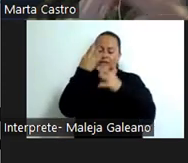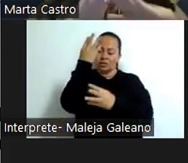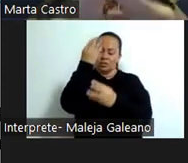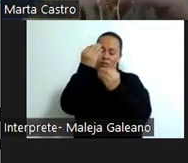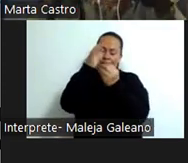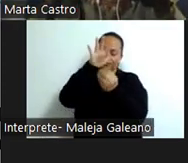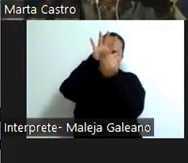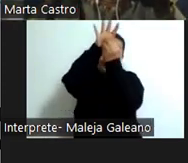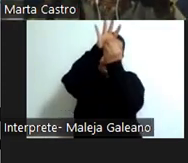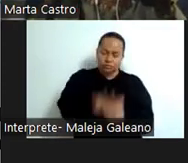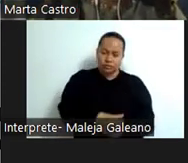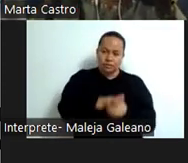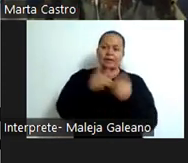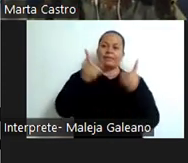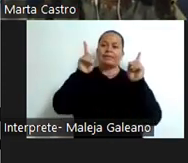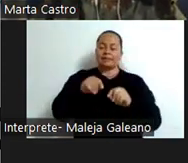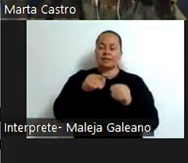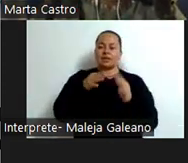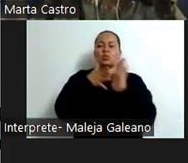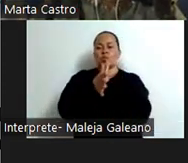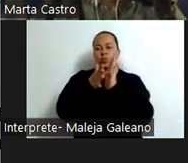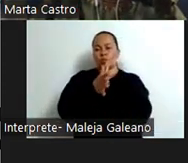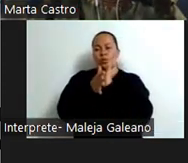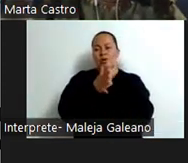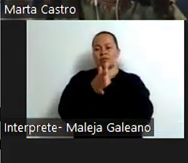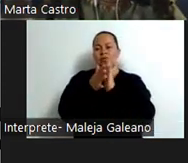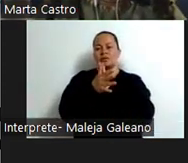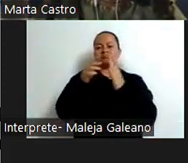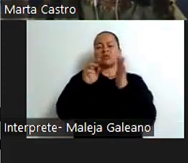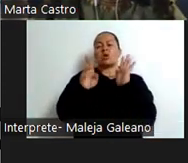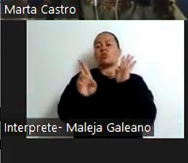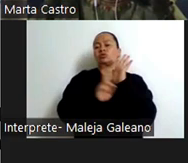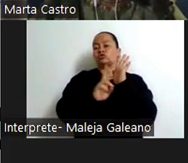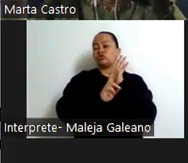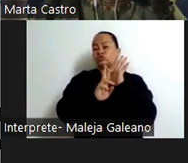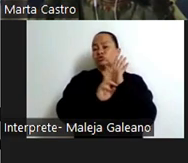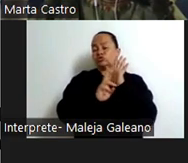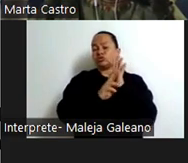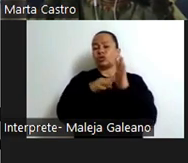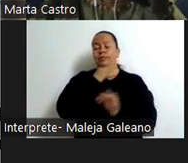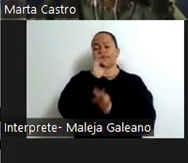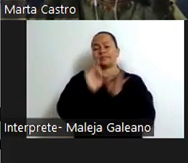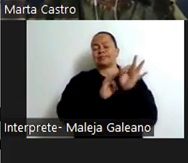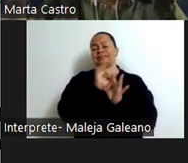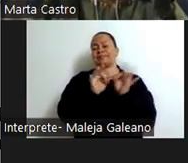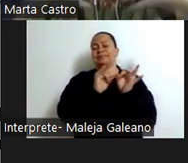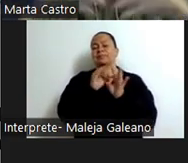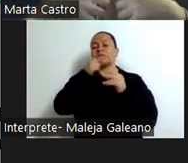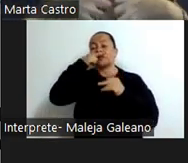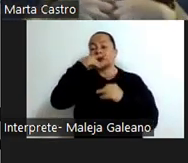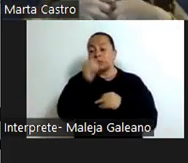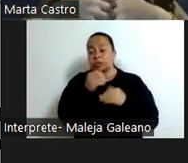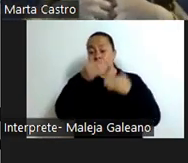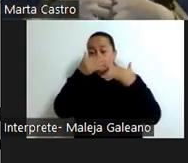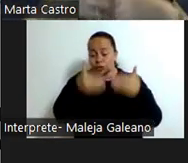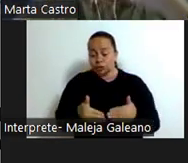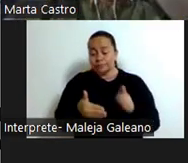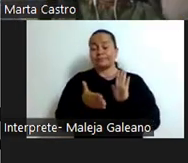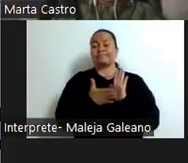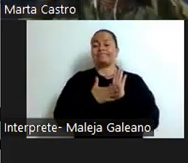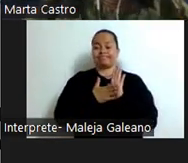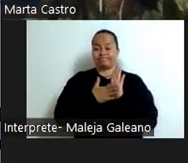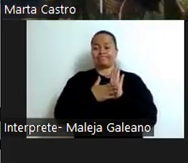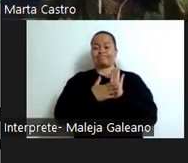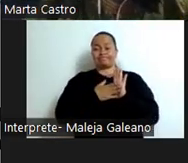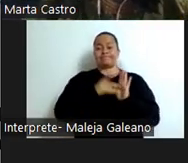únicamente menciona en la parte resolutiva que se garantiza el derecho al cuidado de este niño pero Eh pues